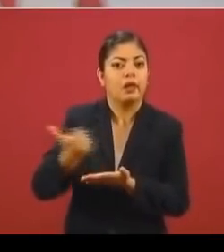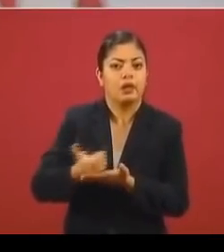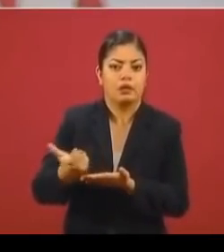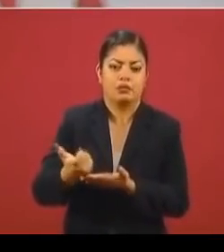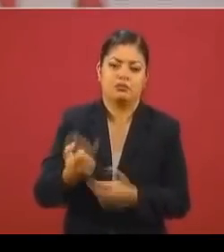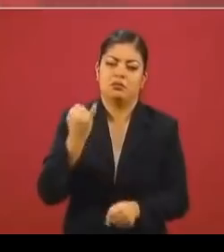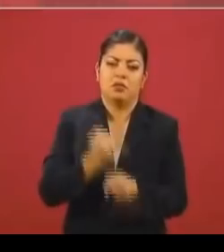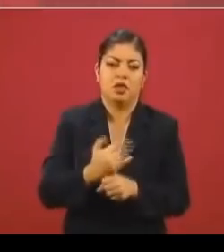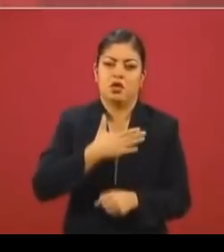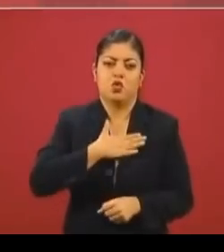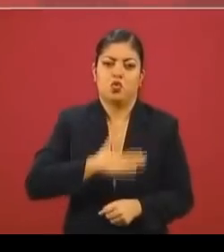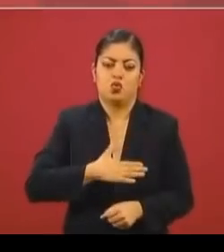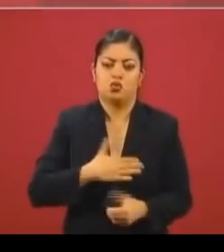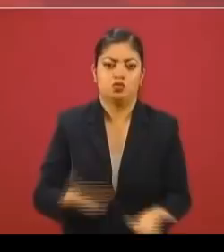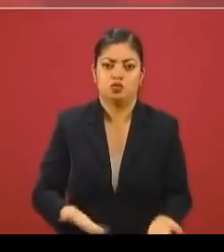gran injusticia.